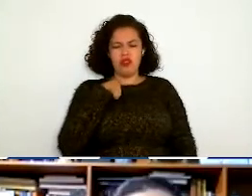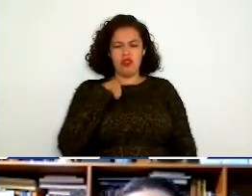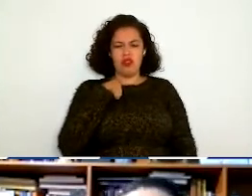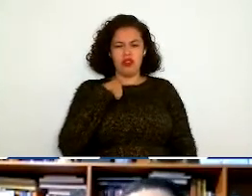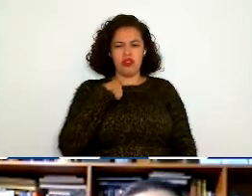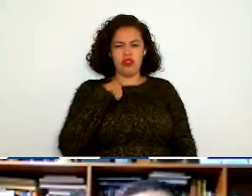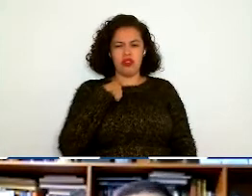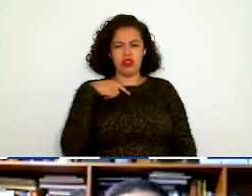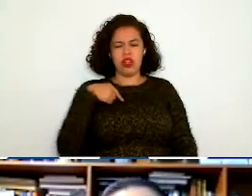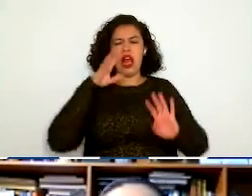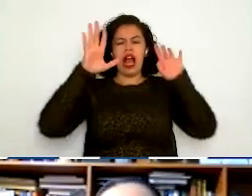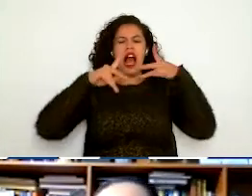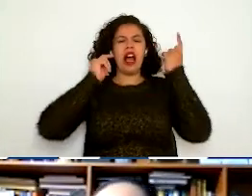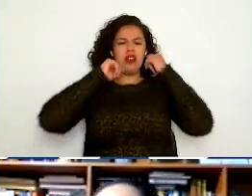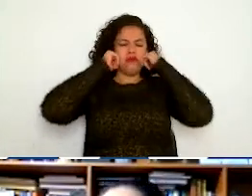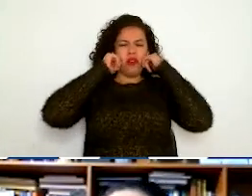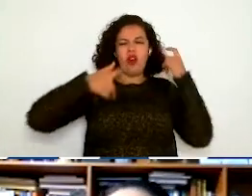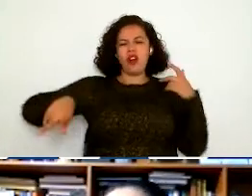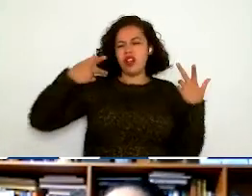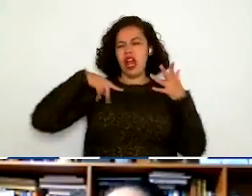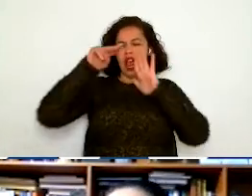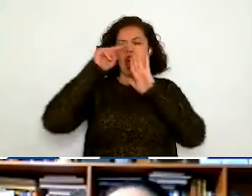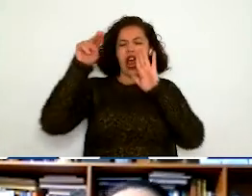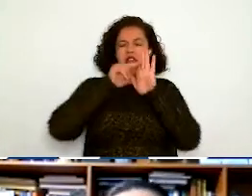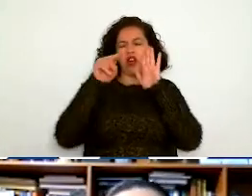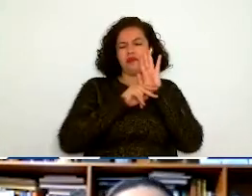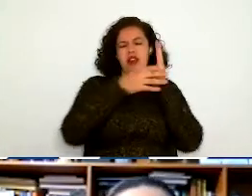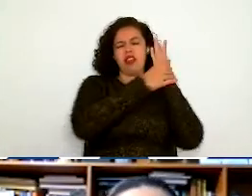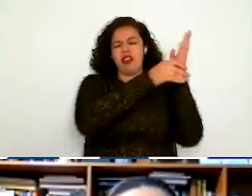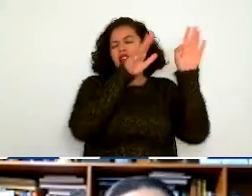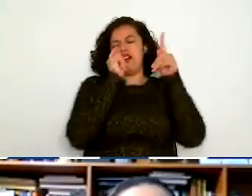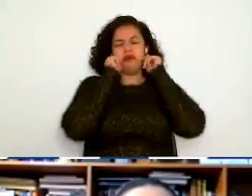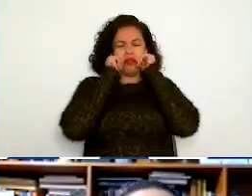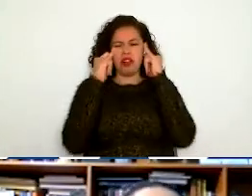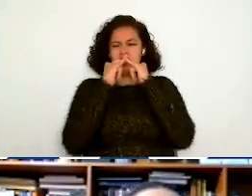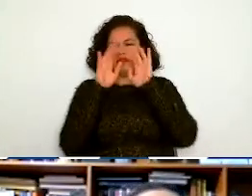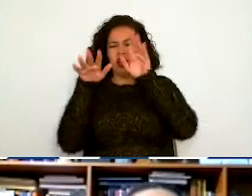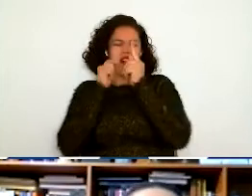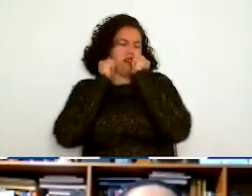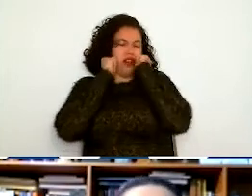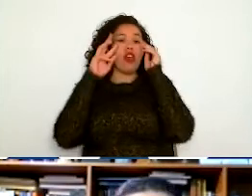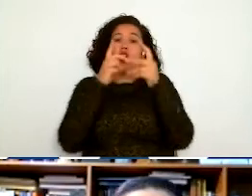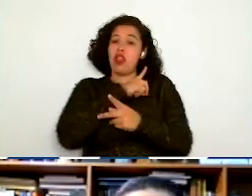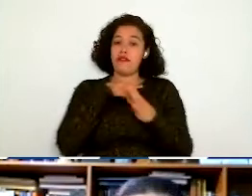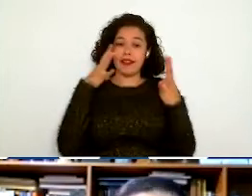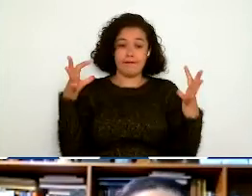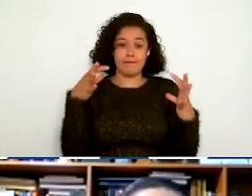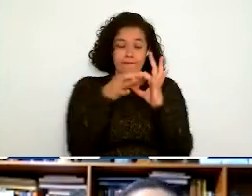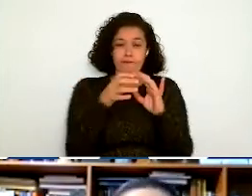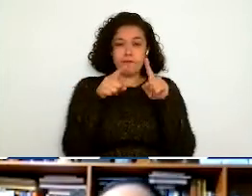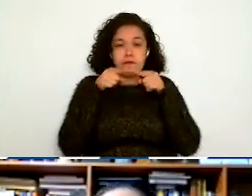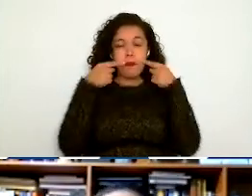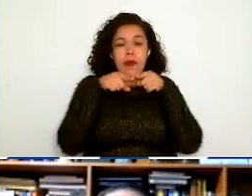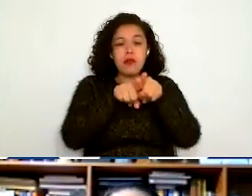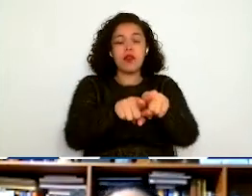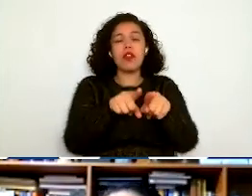considero, ¿no? Sin importarme qué dice la normatividad, sin importar qué dice la misma institución, ¿no? Tiene que ir de la mano, al contrario, aquí es bien